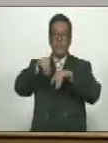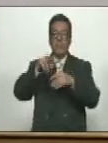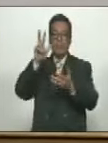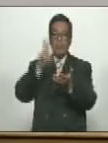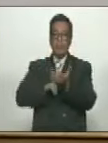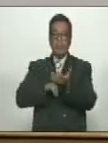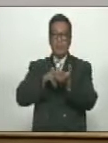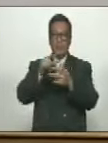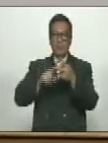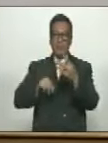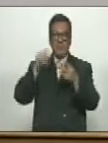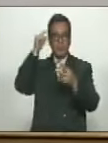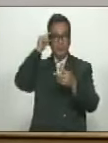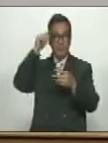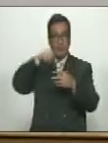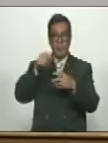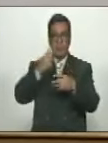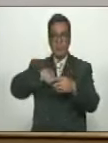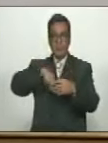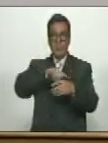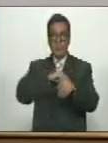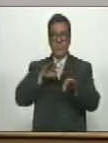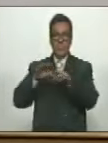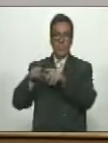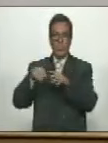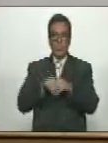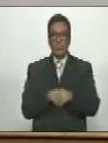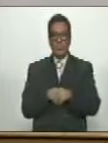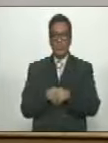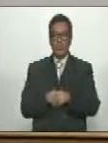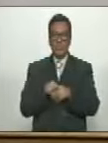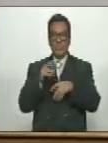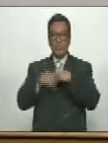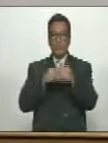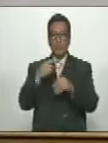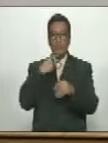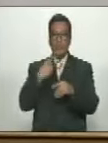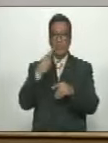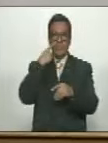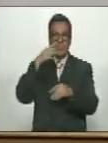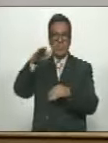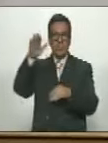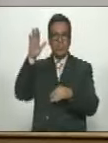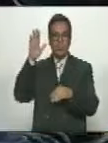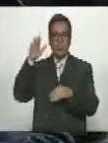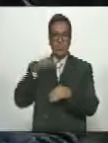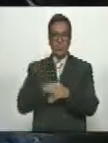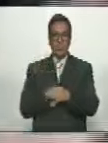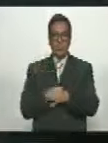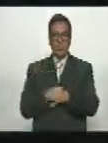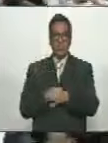Aprobar La Propuesta De Orden Del Día Leída Por Nuestra Secretaria Sírvanse Indicarlo Con La Señal De Costumbre